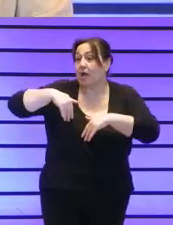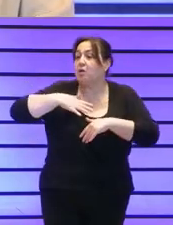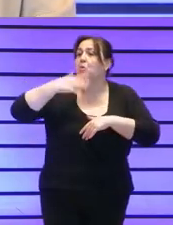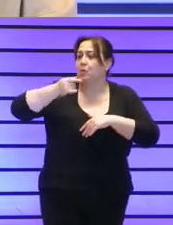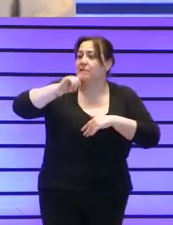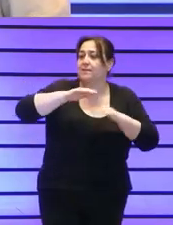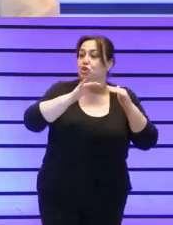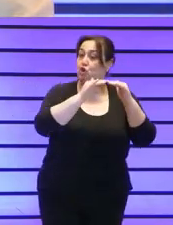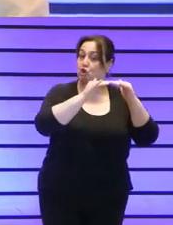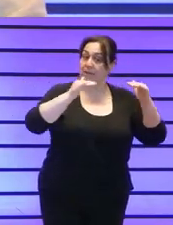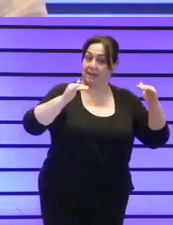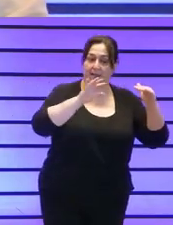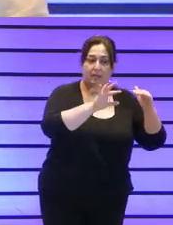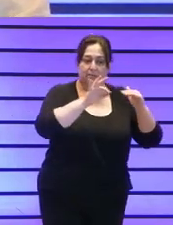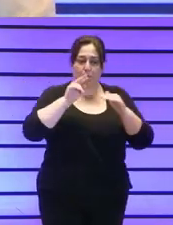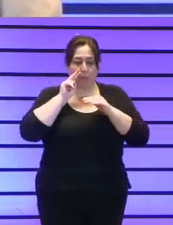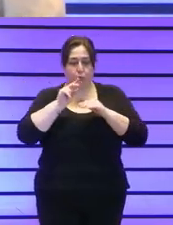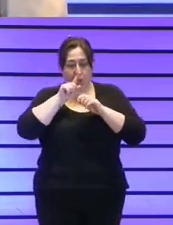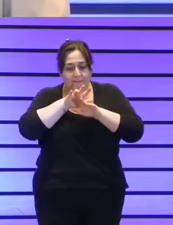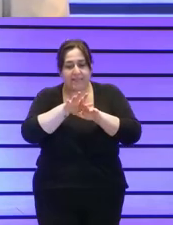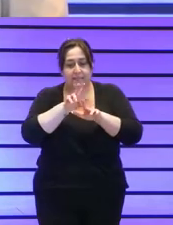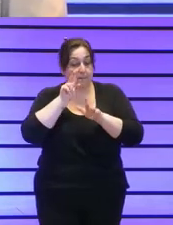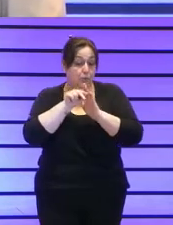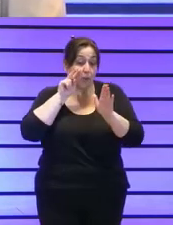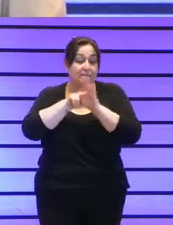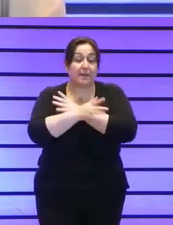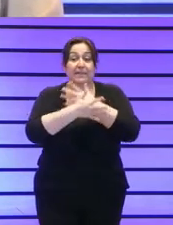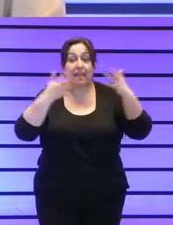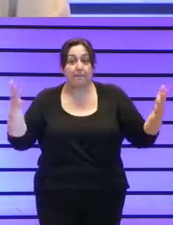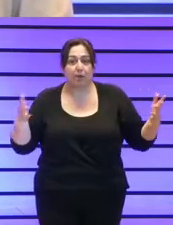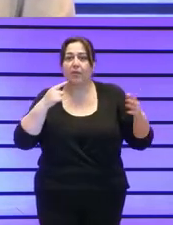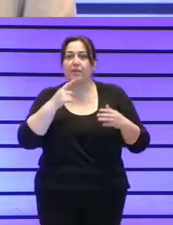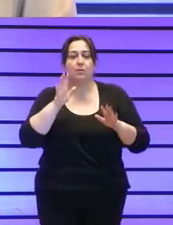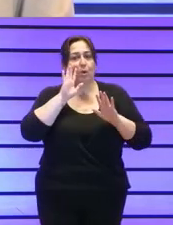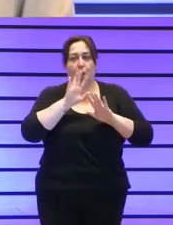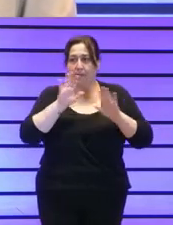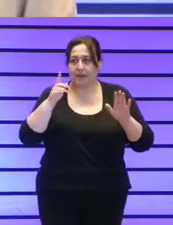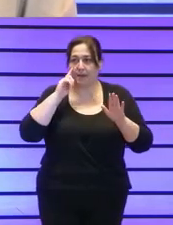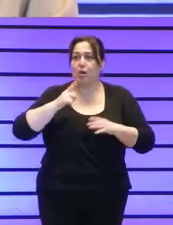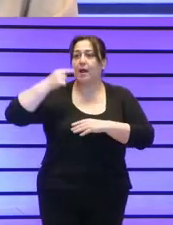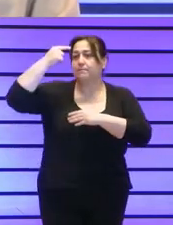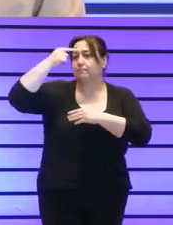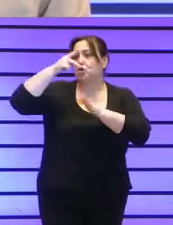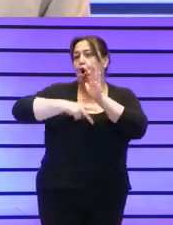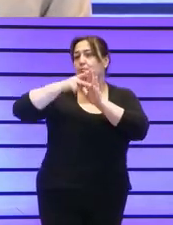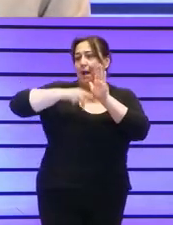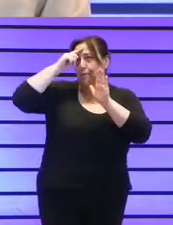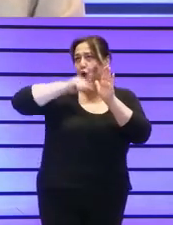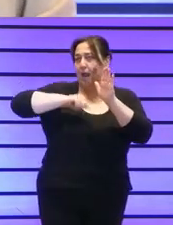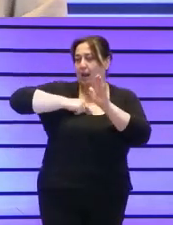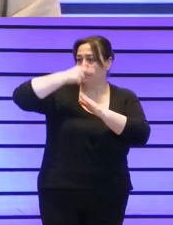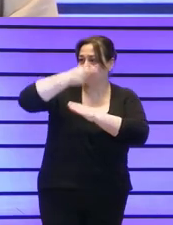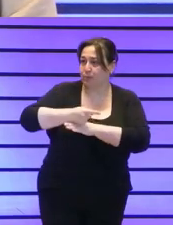la sostenibilidad como un paradigma más amplio, que es, mira, hay un imperativo moral. Y es que como